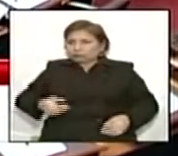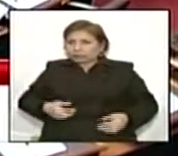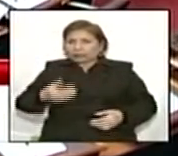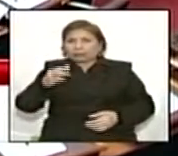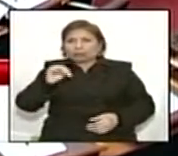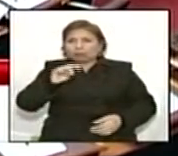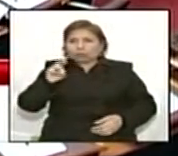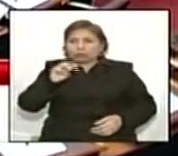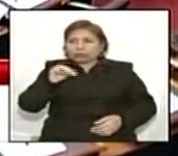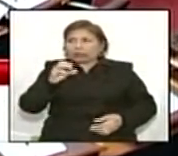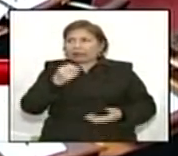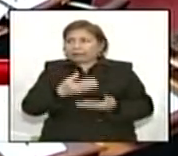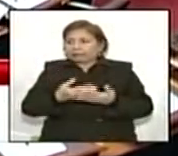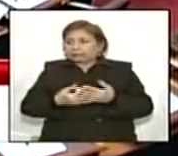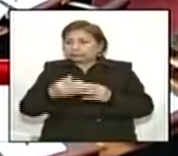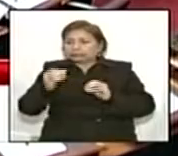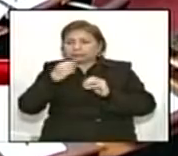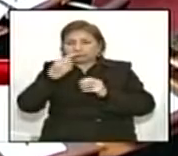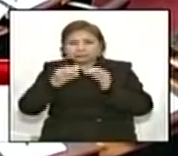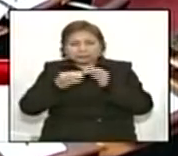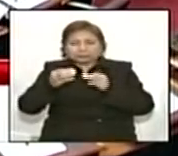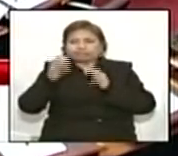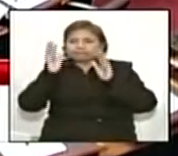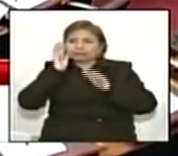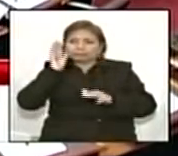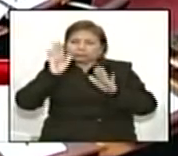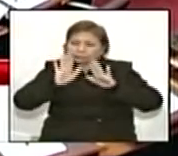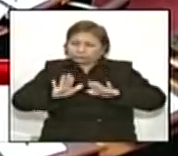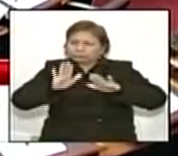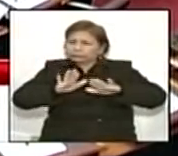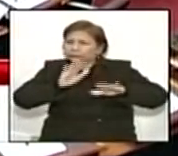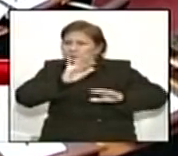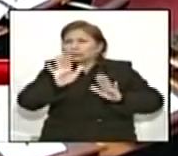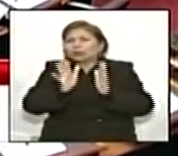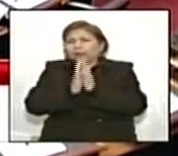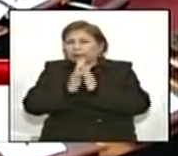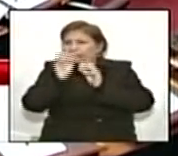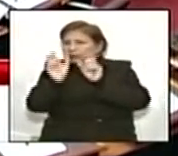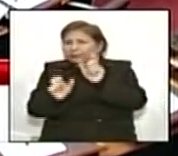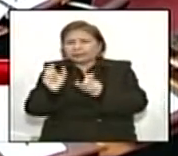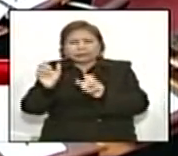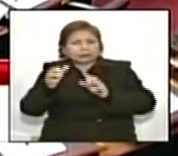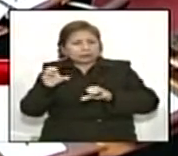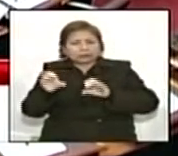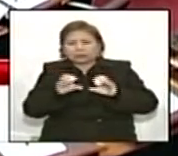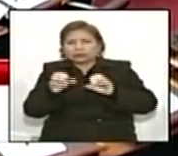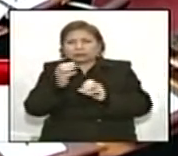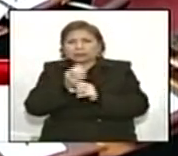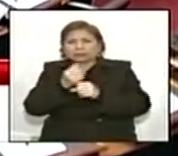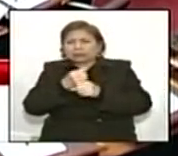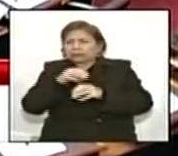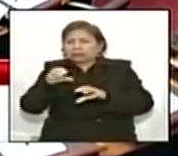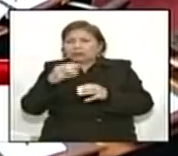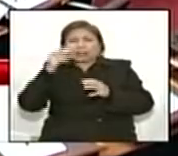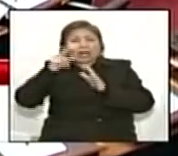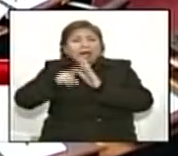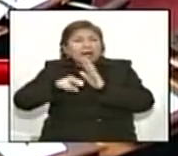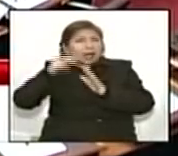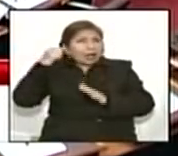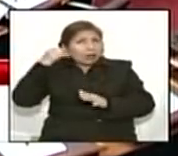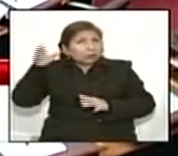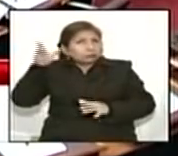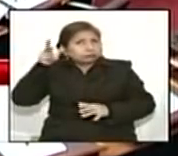que están en el Congreso en este momento. De darse una vacancia, asume el presidente del Congreso, que es el señor Merino. ¿Cuánto tiempo tiene para convocar